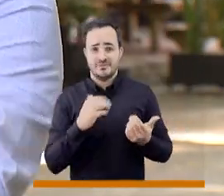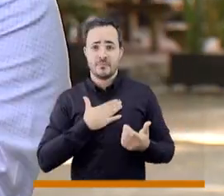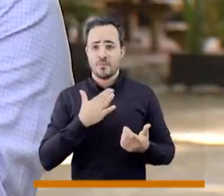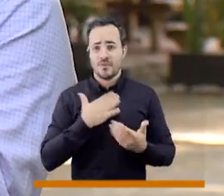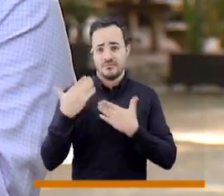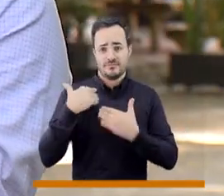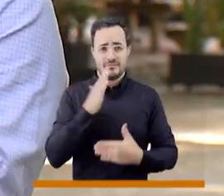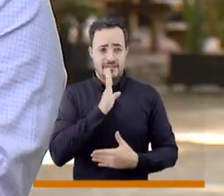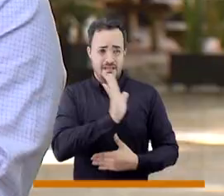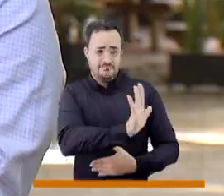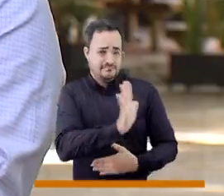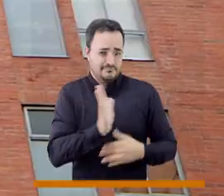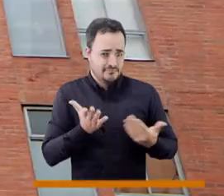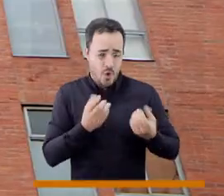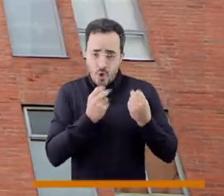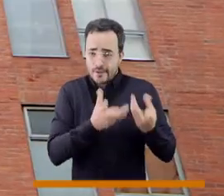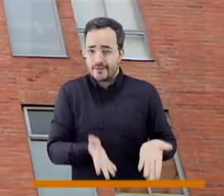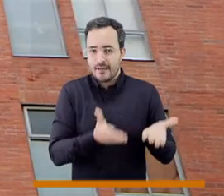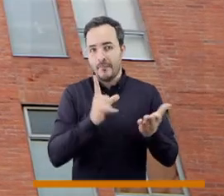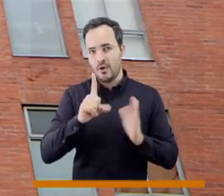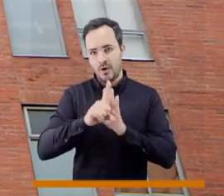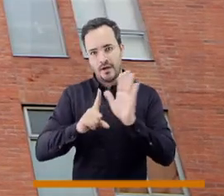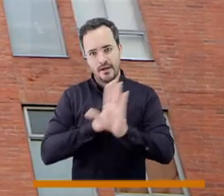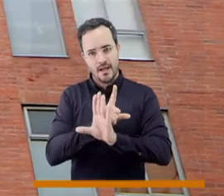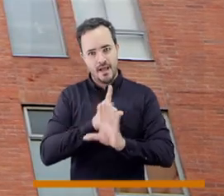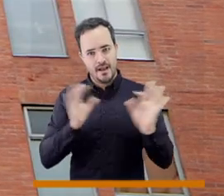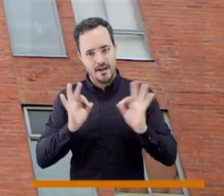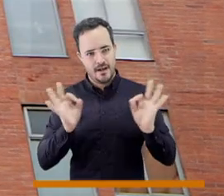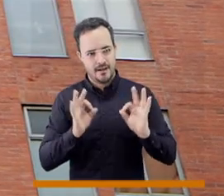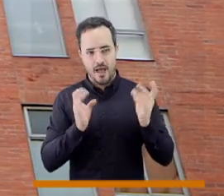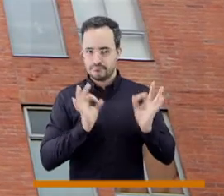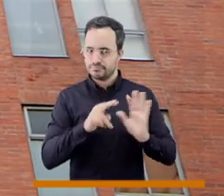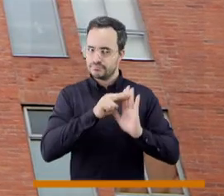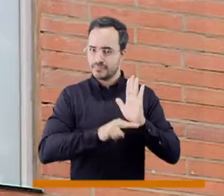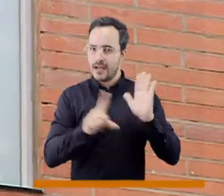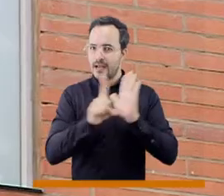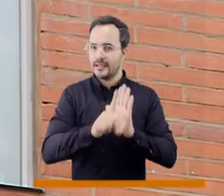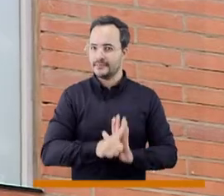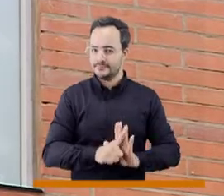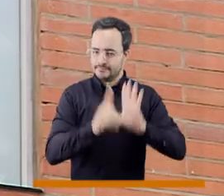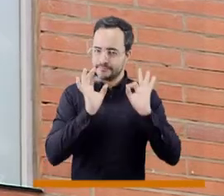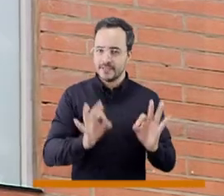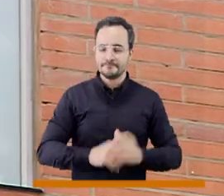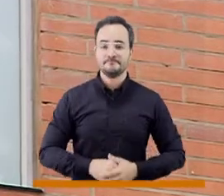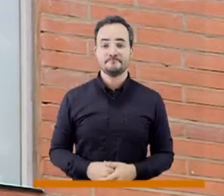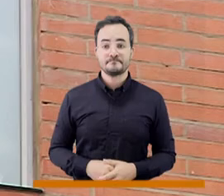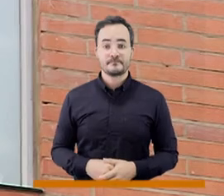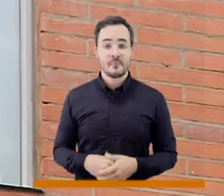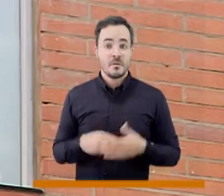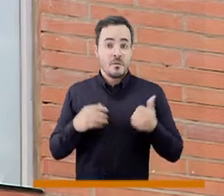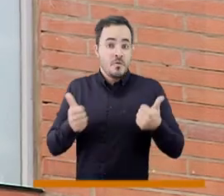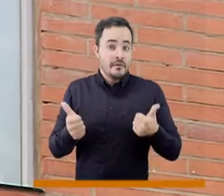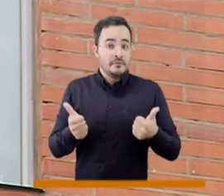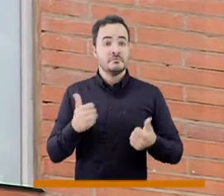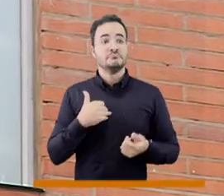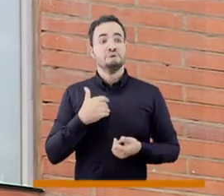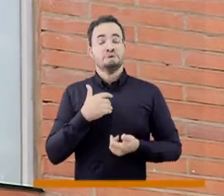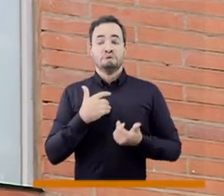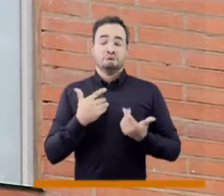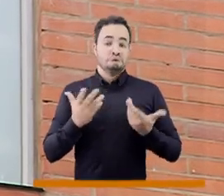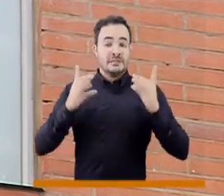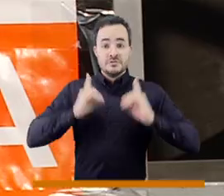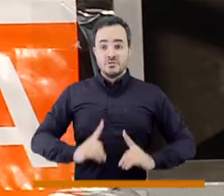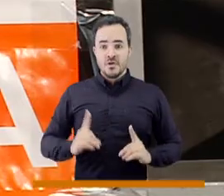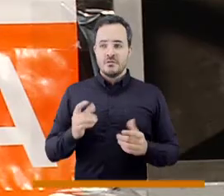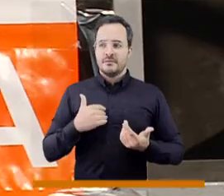propiedad, pueden hacer lo que quieran con ella, mientras pues no vayan a hacer nada ilegal, ¿cierto? ¿Eso qué hace? Que ya si tú